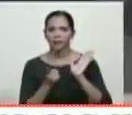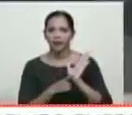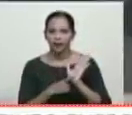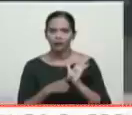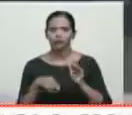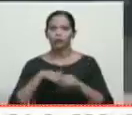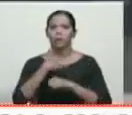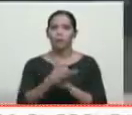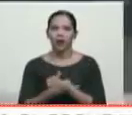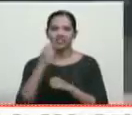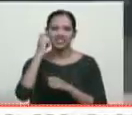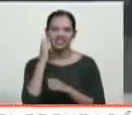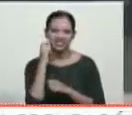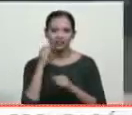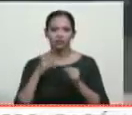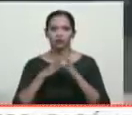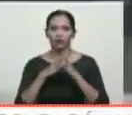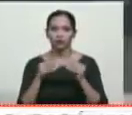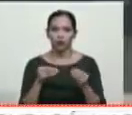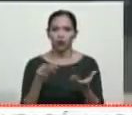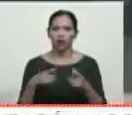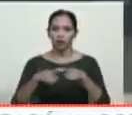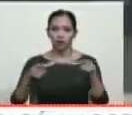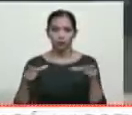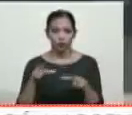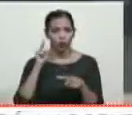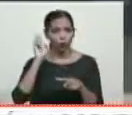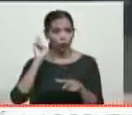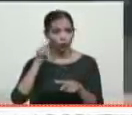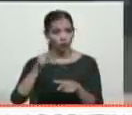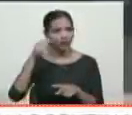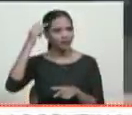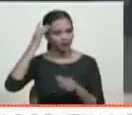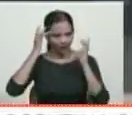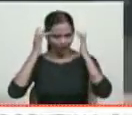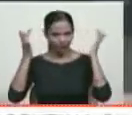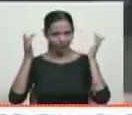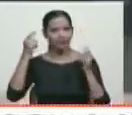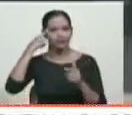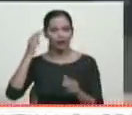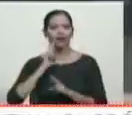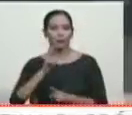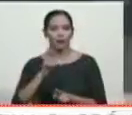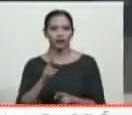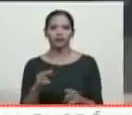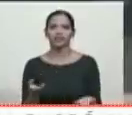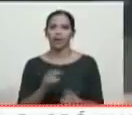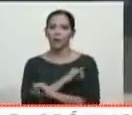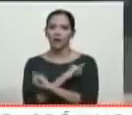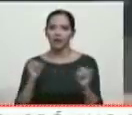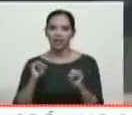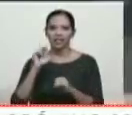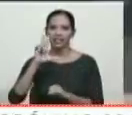fascista sobre toda la región? ¿Usted que es inteligente? Sabe la respuesta. De esta forma llegamos al final de